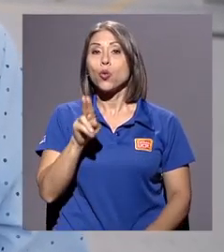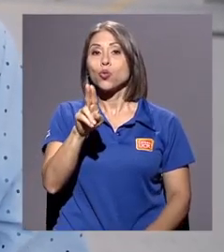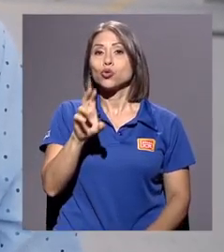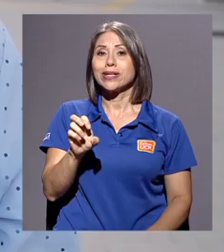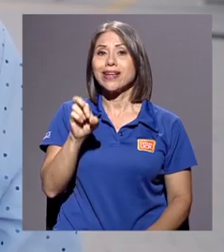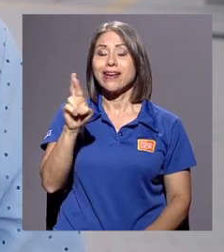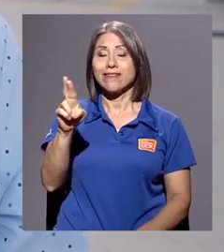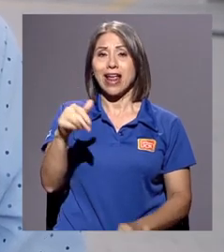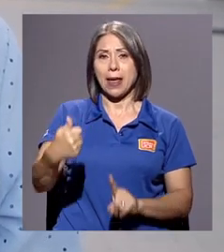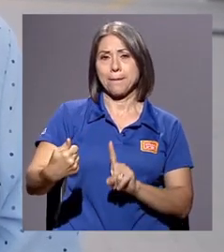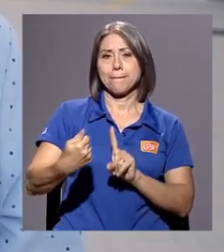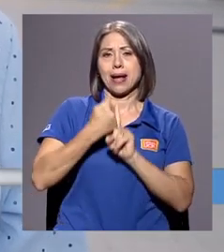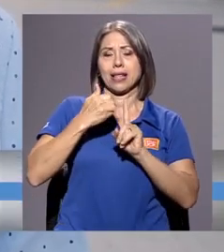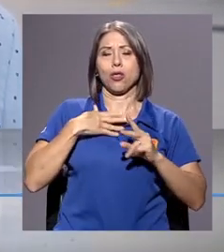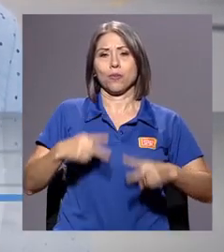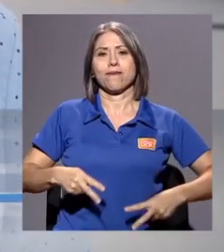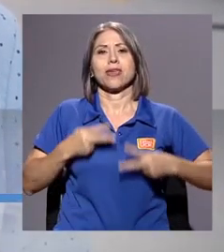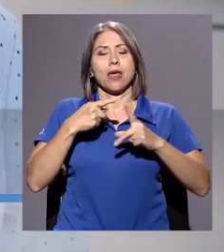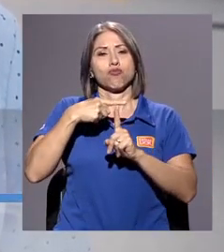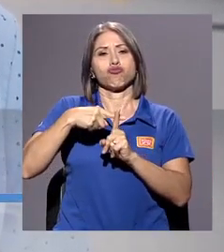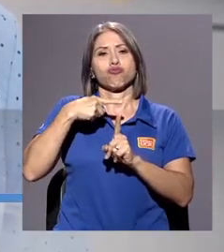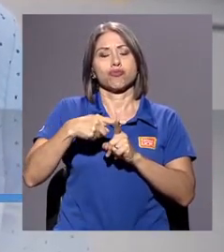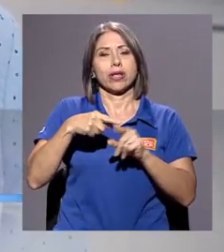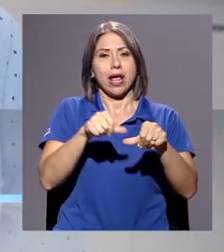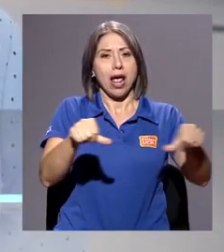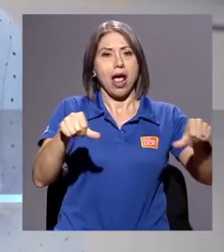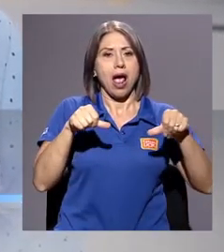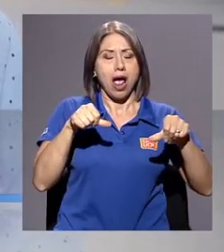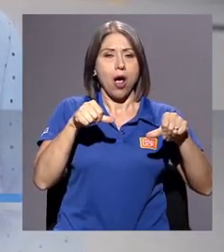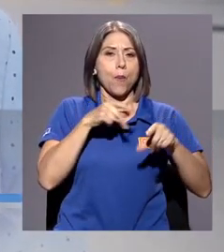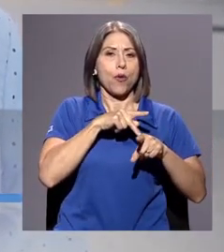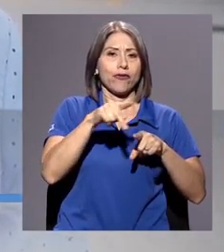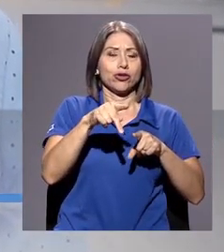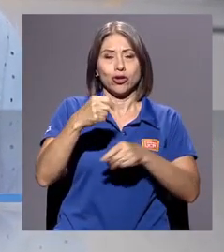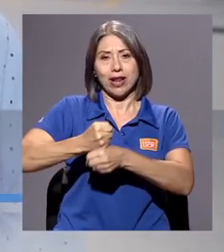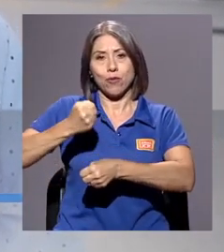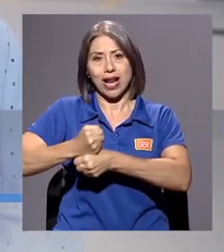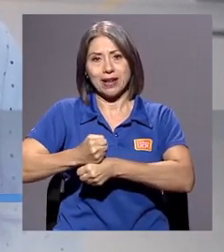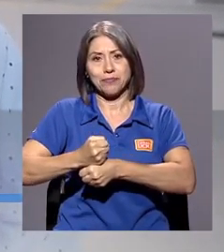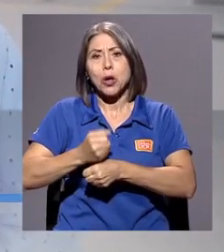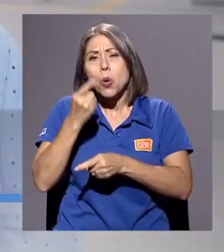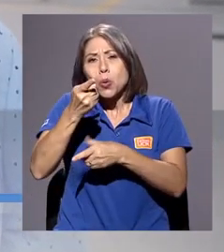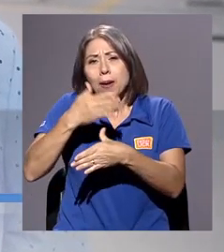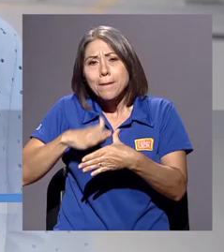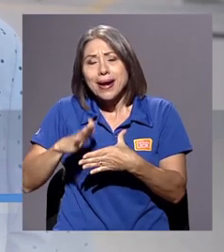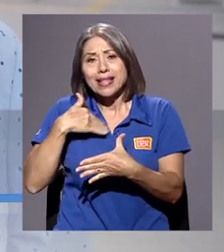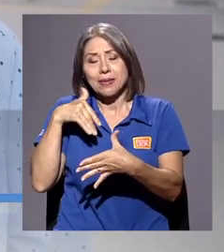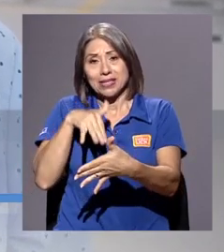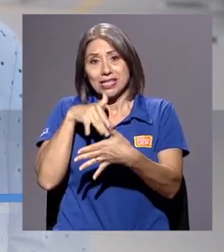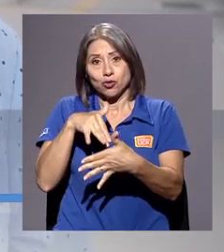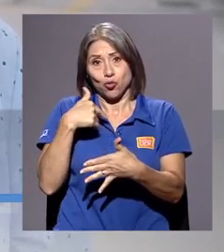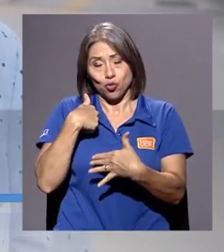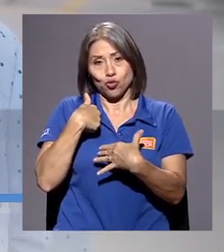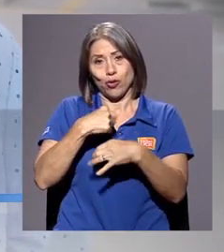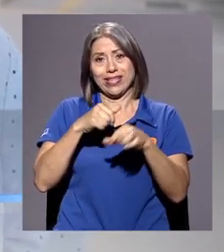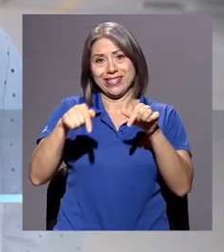Rica ha impactado mi vida positivamente en el campo profesional, en el campo laboral. Realicé parte de mis estudios en ella.